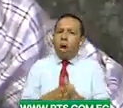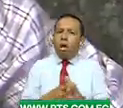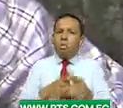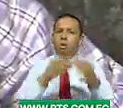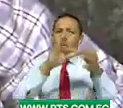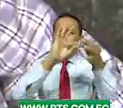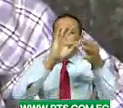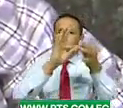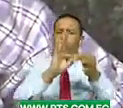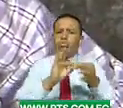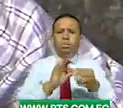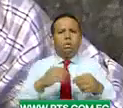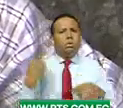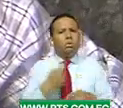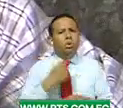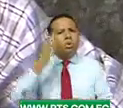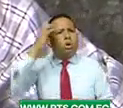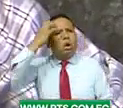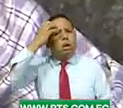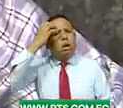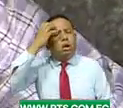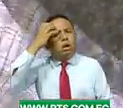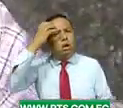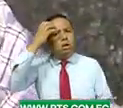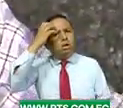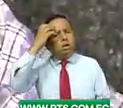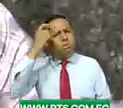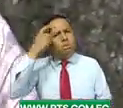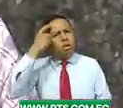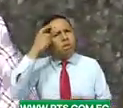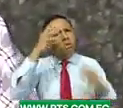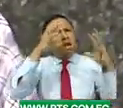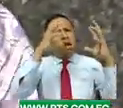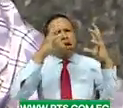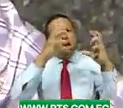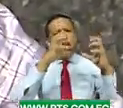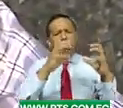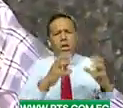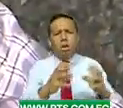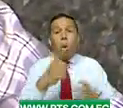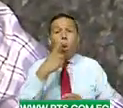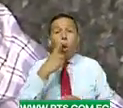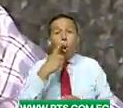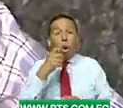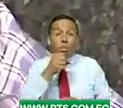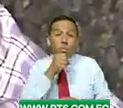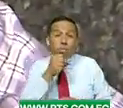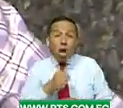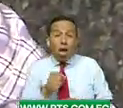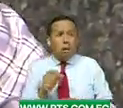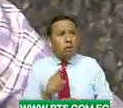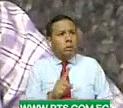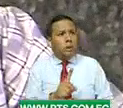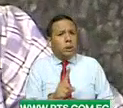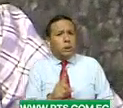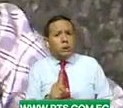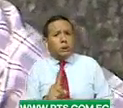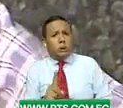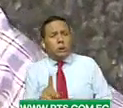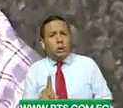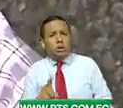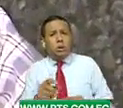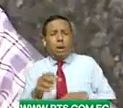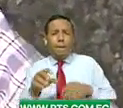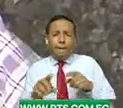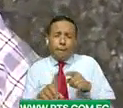pasamos un susto terrible porque pensaba que ese edificio se venía abajo. Un señor ya de mi, como mi edad. Pasó un buen susto, sí. Se dañó la piernita nomás, nada